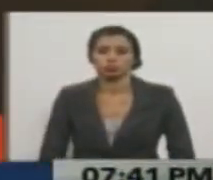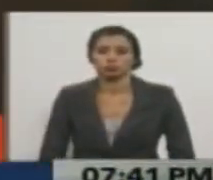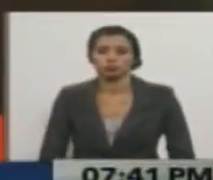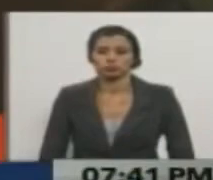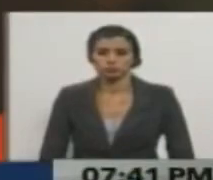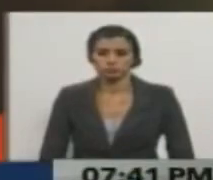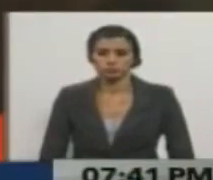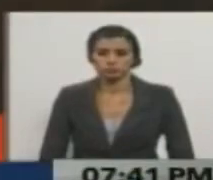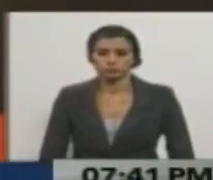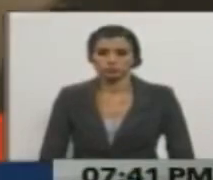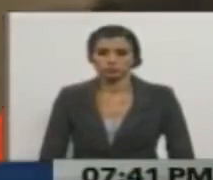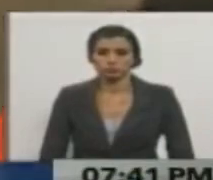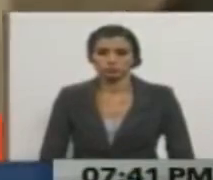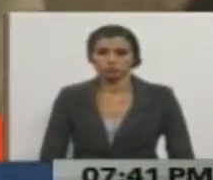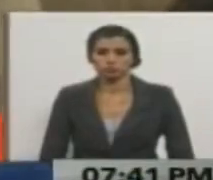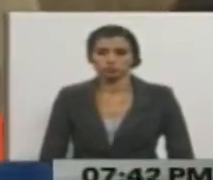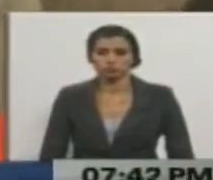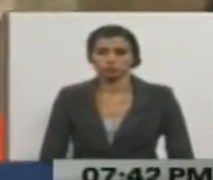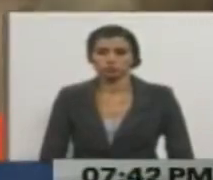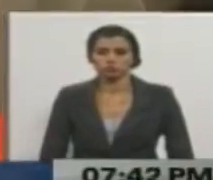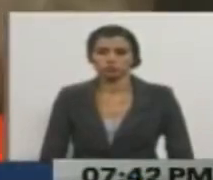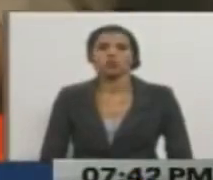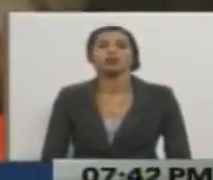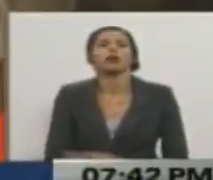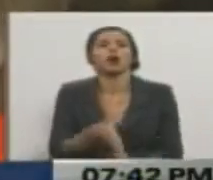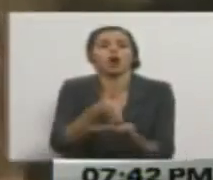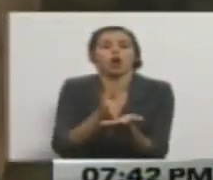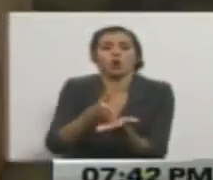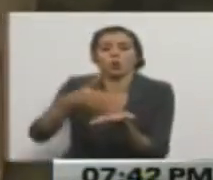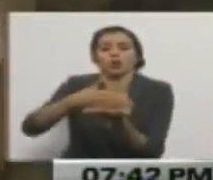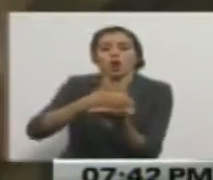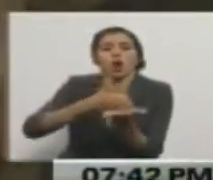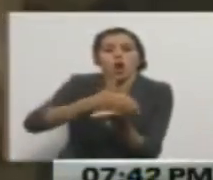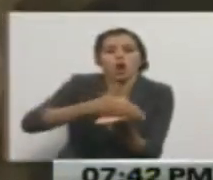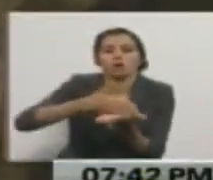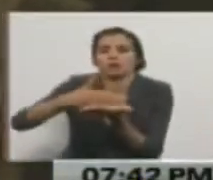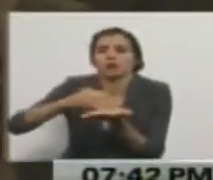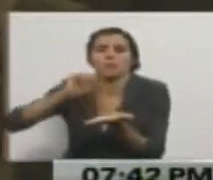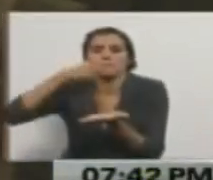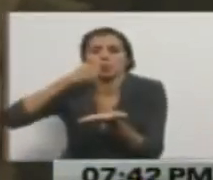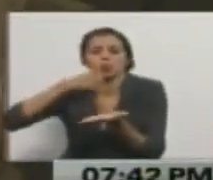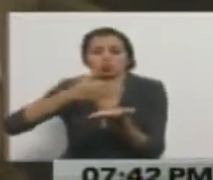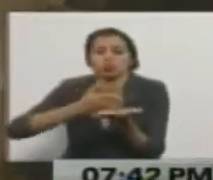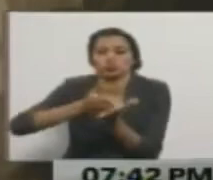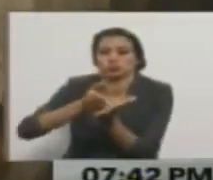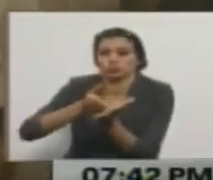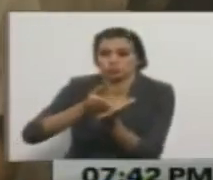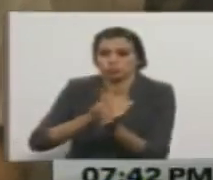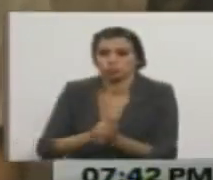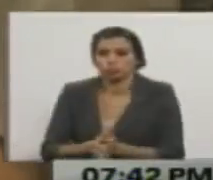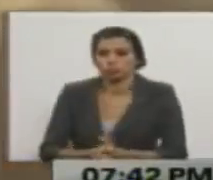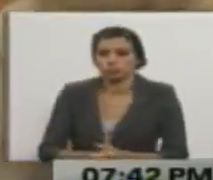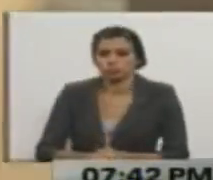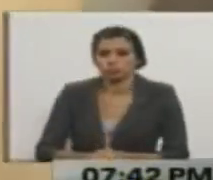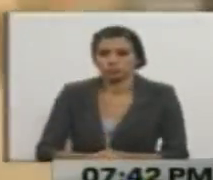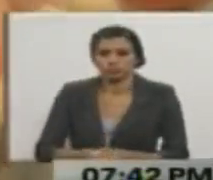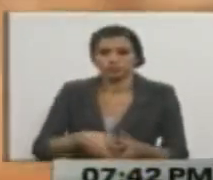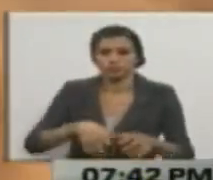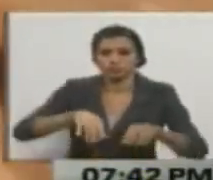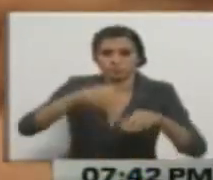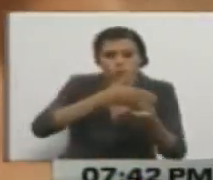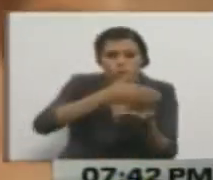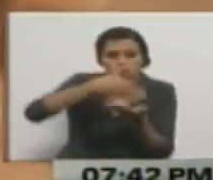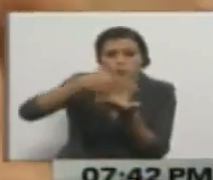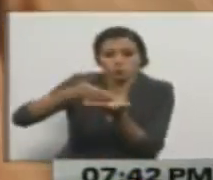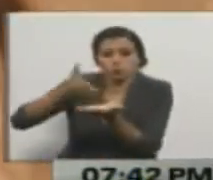Ella tiene un estándar de corte, pero corte para el pollo, la bandeja, el pollo Arturo. Esos cortes, según